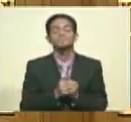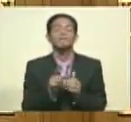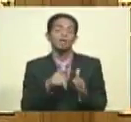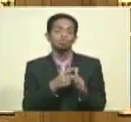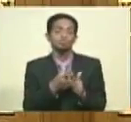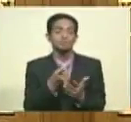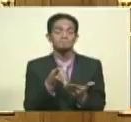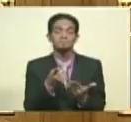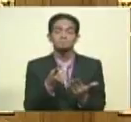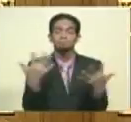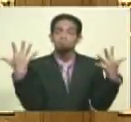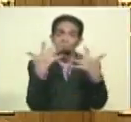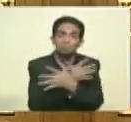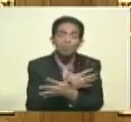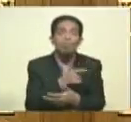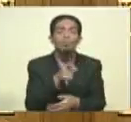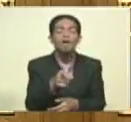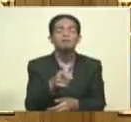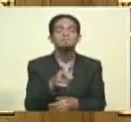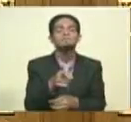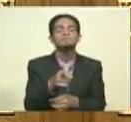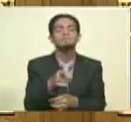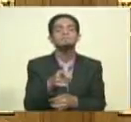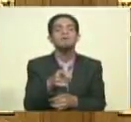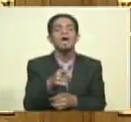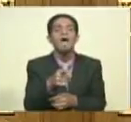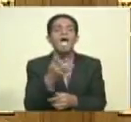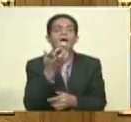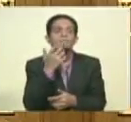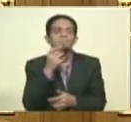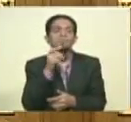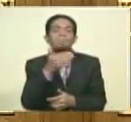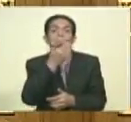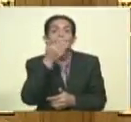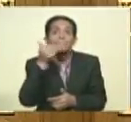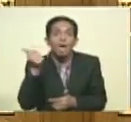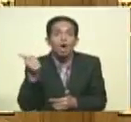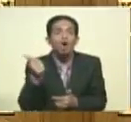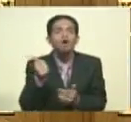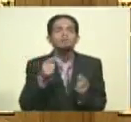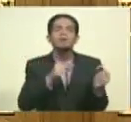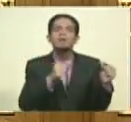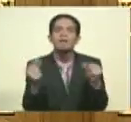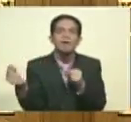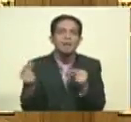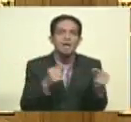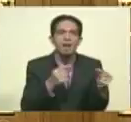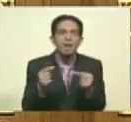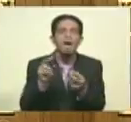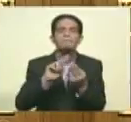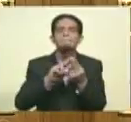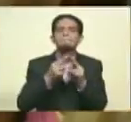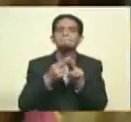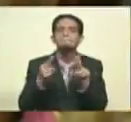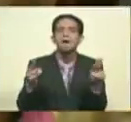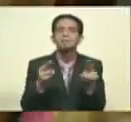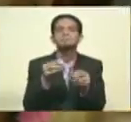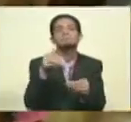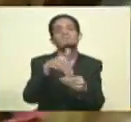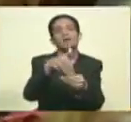de los riesgos, fuésemos a la vía pacífica, a la vía